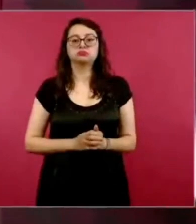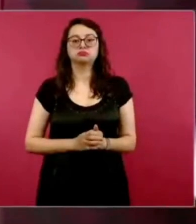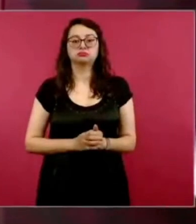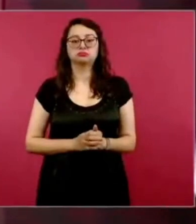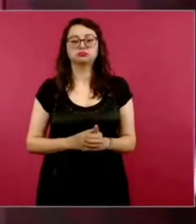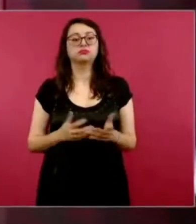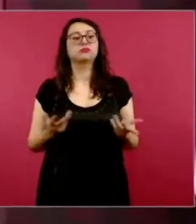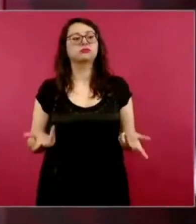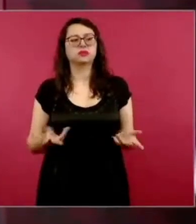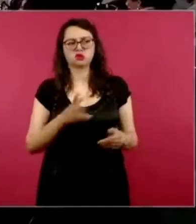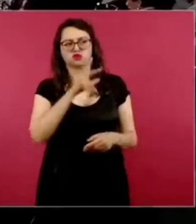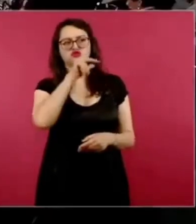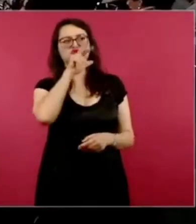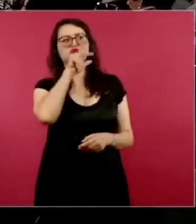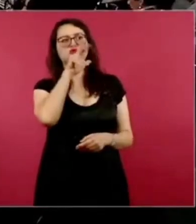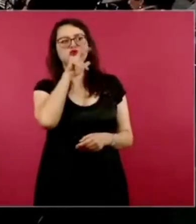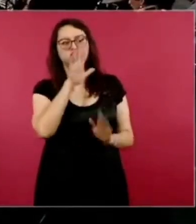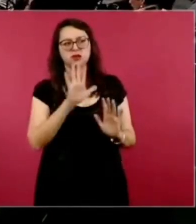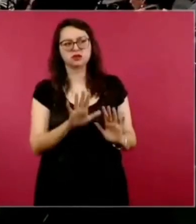Entonces vamos a comprar